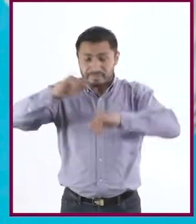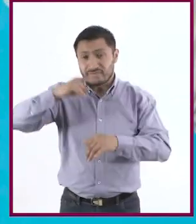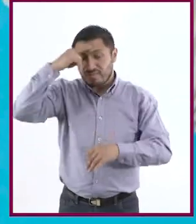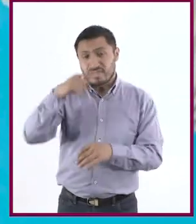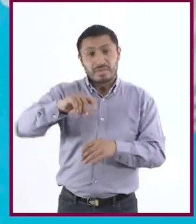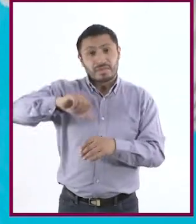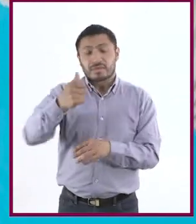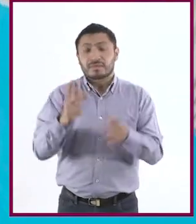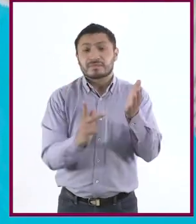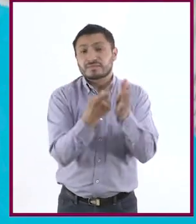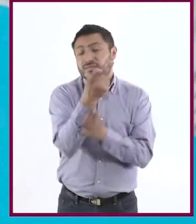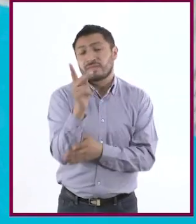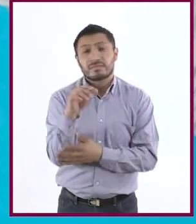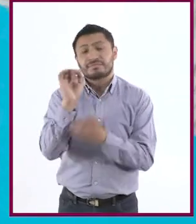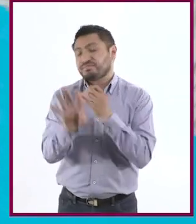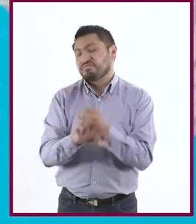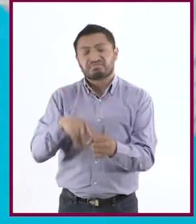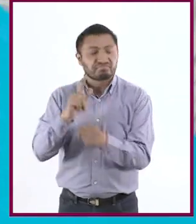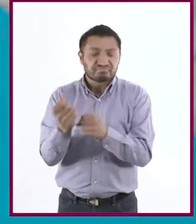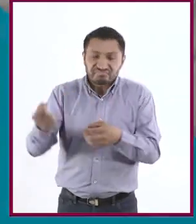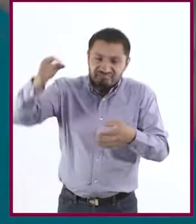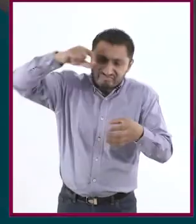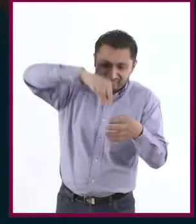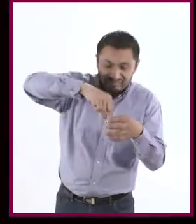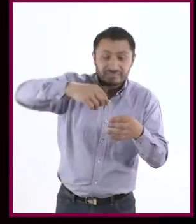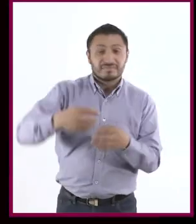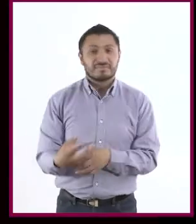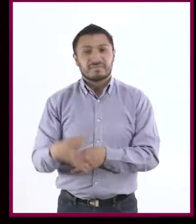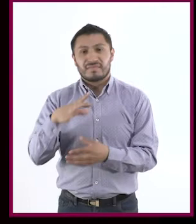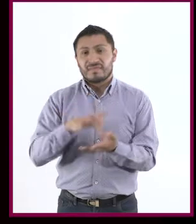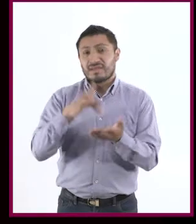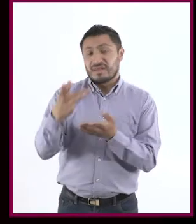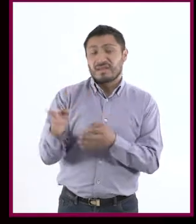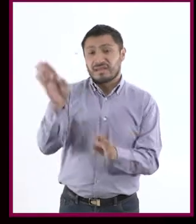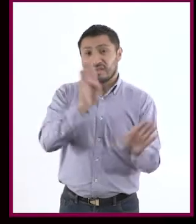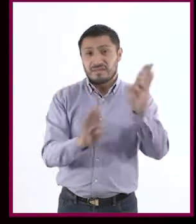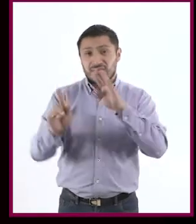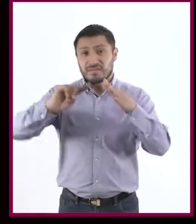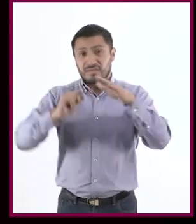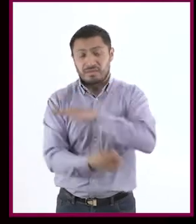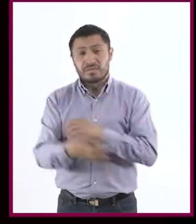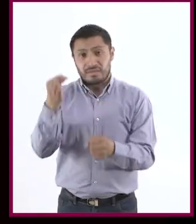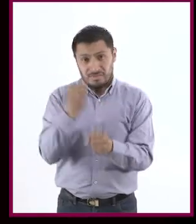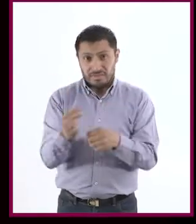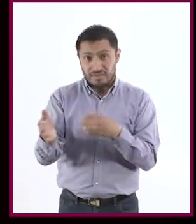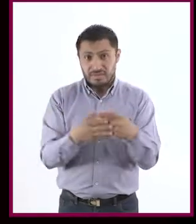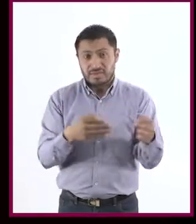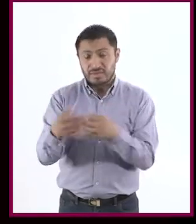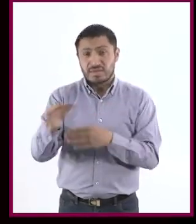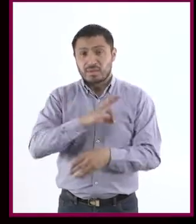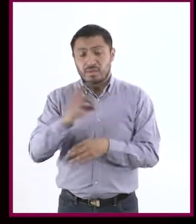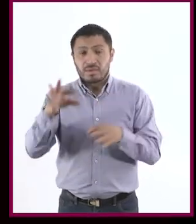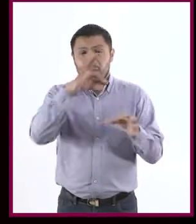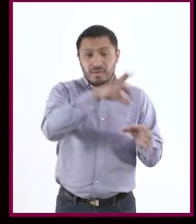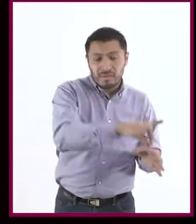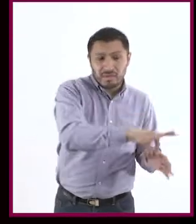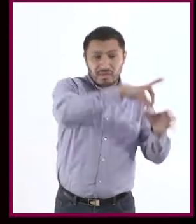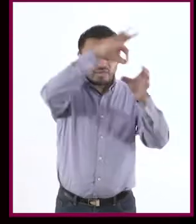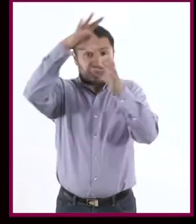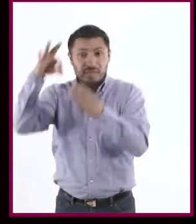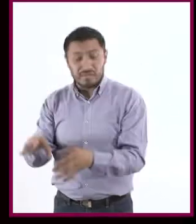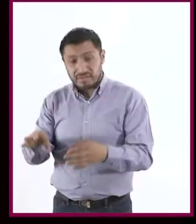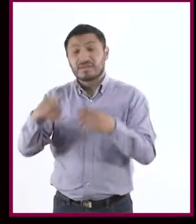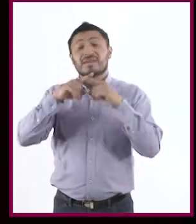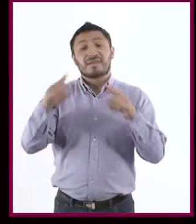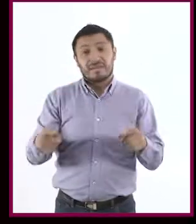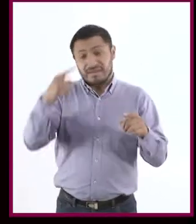de otras plantas o animales. Gracias a la biotecnología, en la actualidad se puede transferir un gen de un organismo a